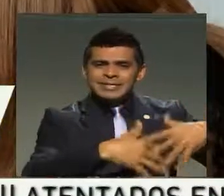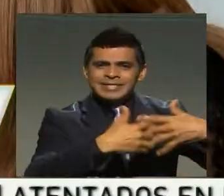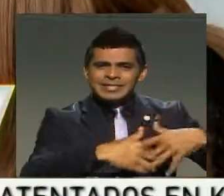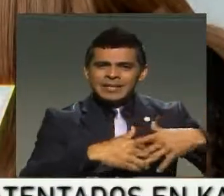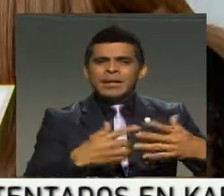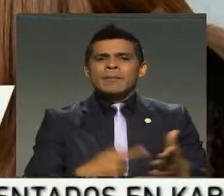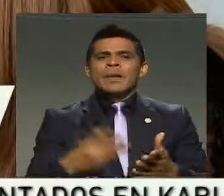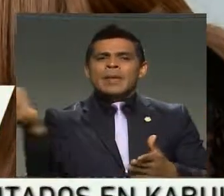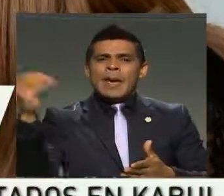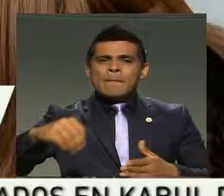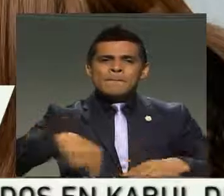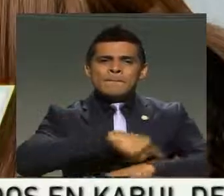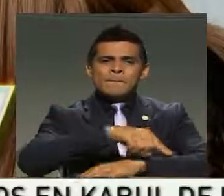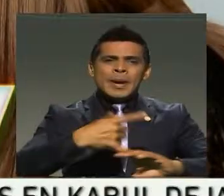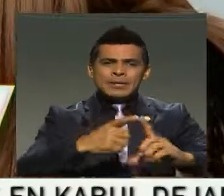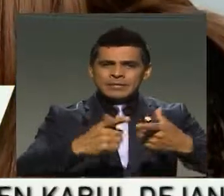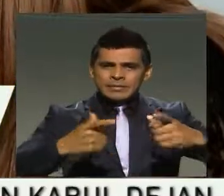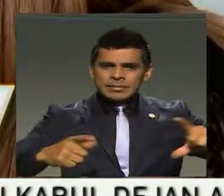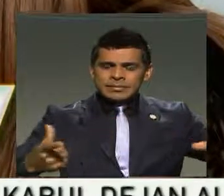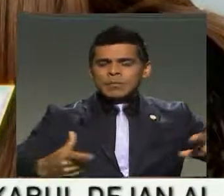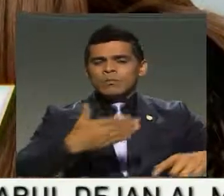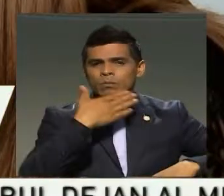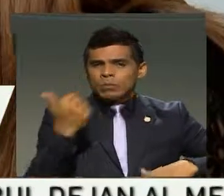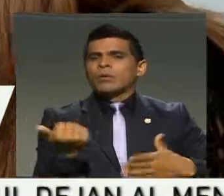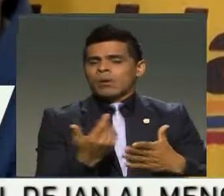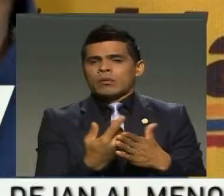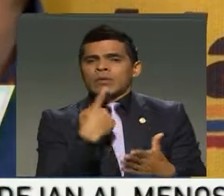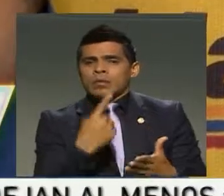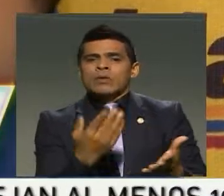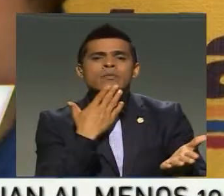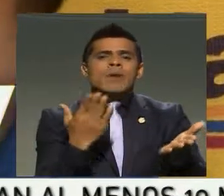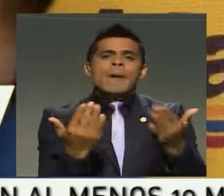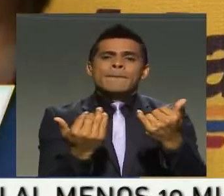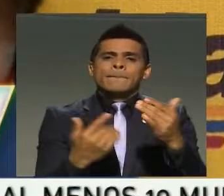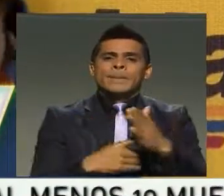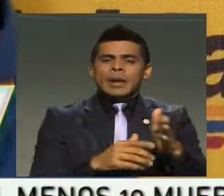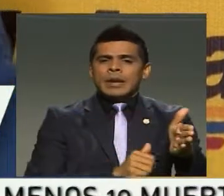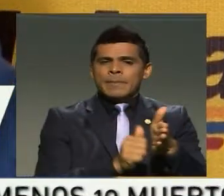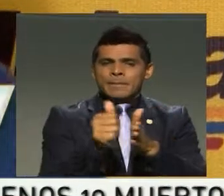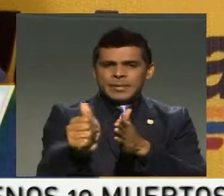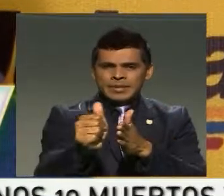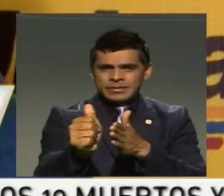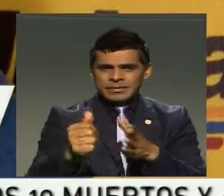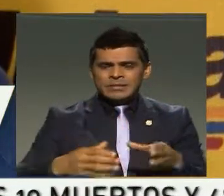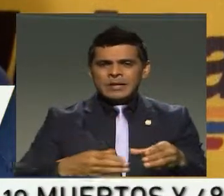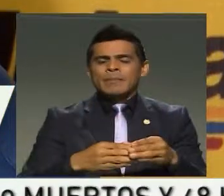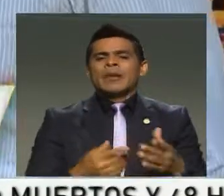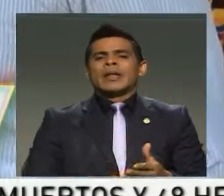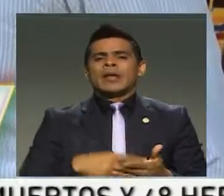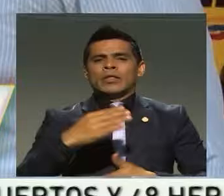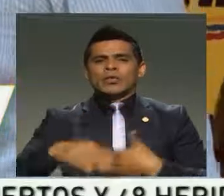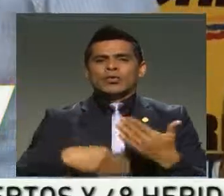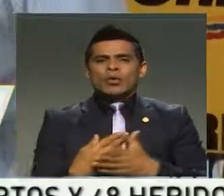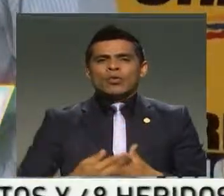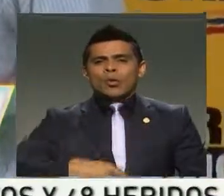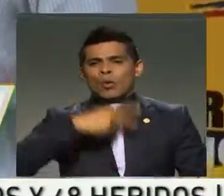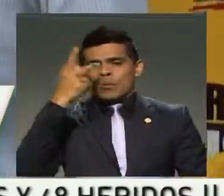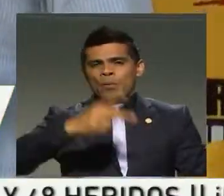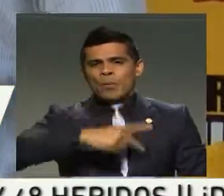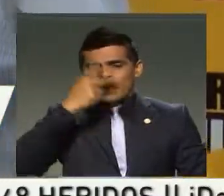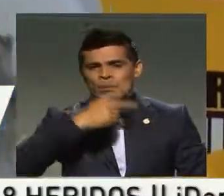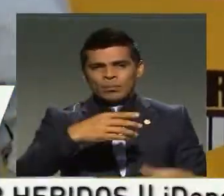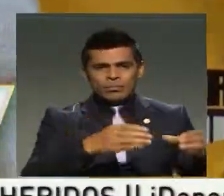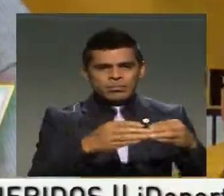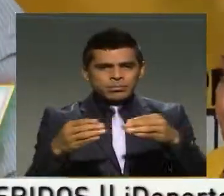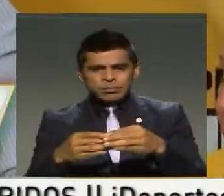de tiempo fueron algunas de las exigencias que plasmó la Mesa de la Unidad Democrática para que los partidos políticos puedan